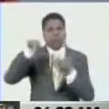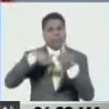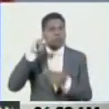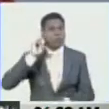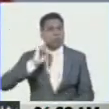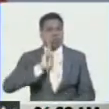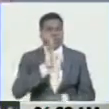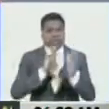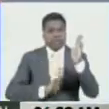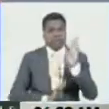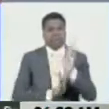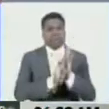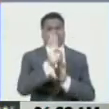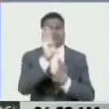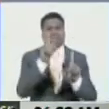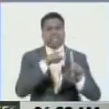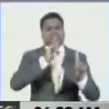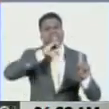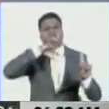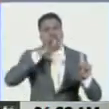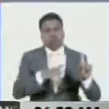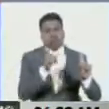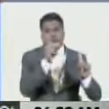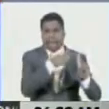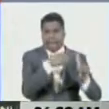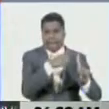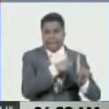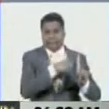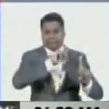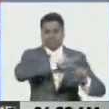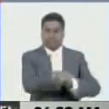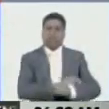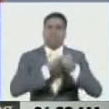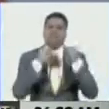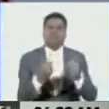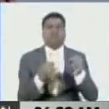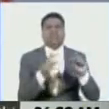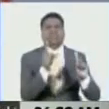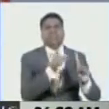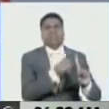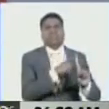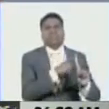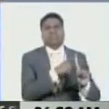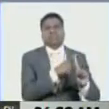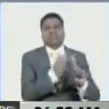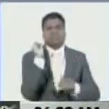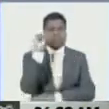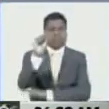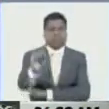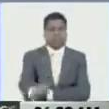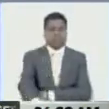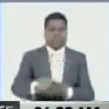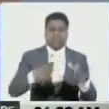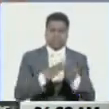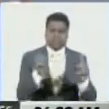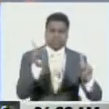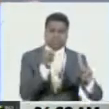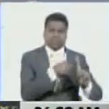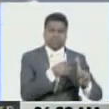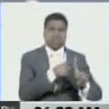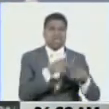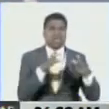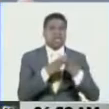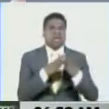tenga continuidad histórica. Esa es la fuerza que va a garantizar la derrota de las fuerzas imperiales y de